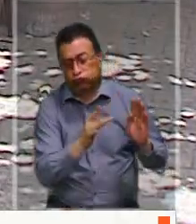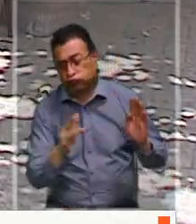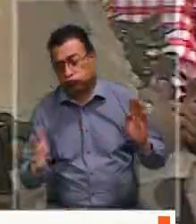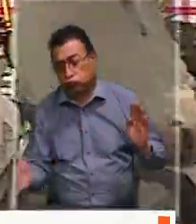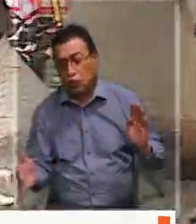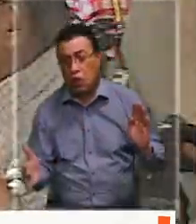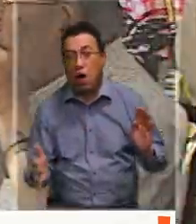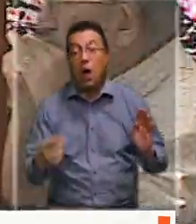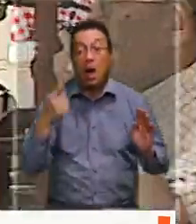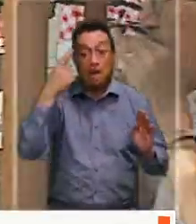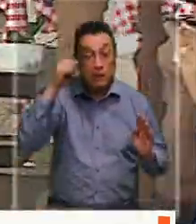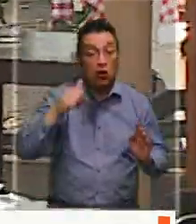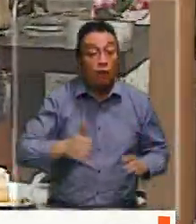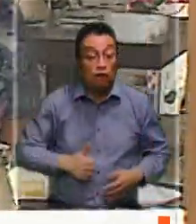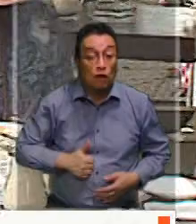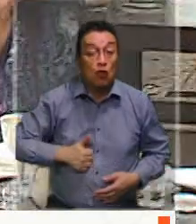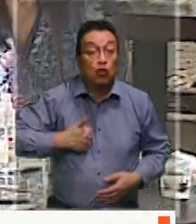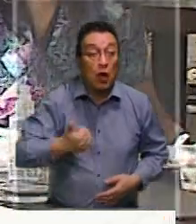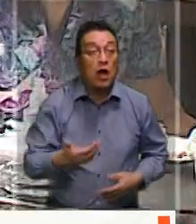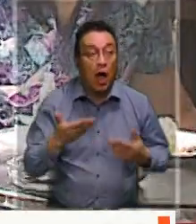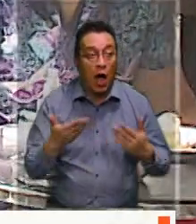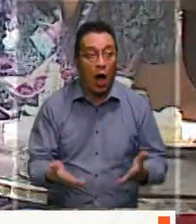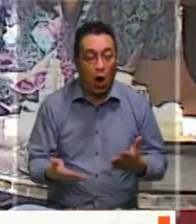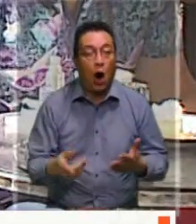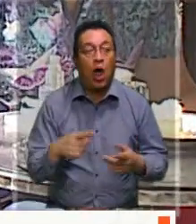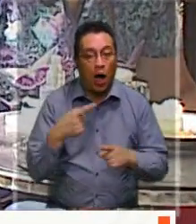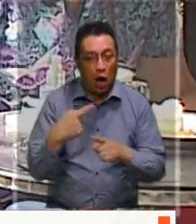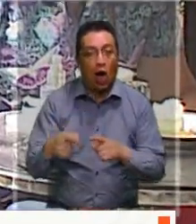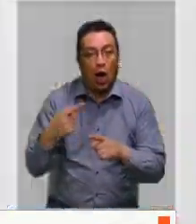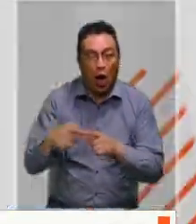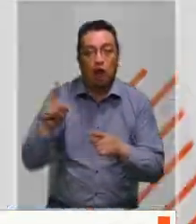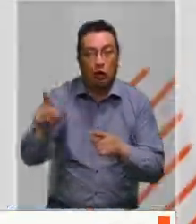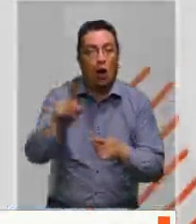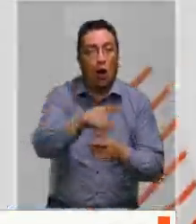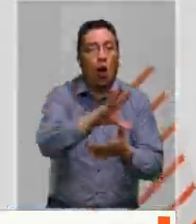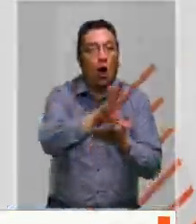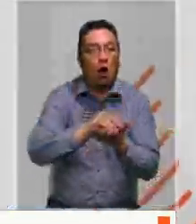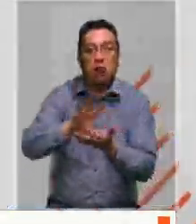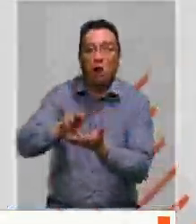pero ese acto voluntario hoy también se ha traspasado a otros servicios.